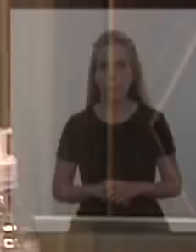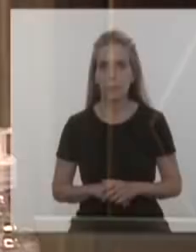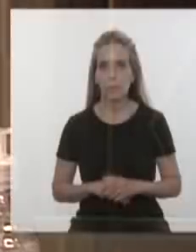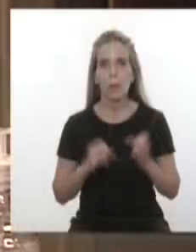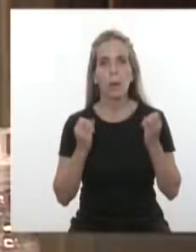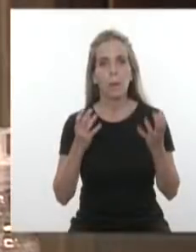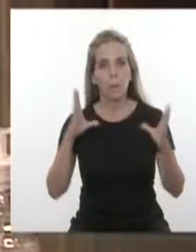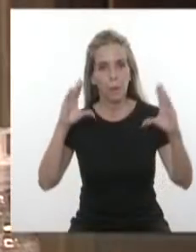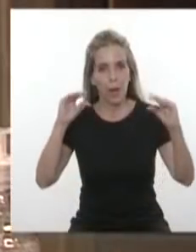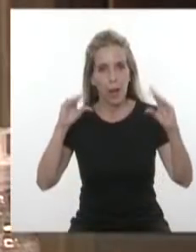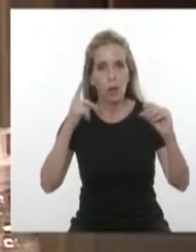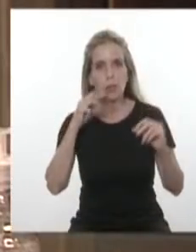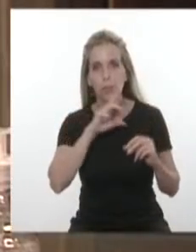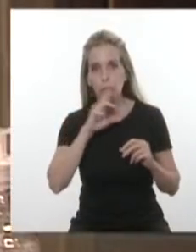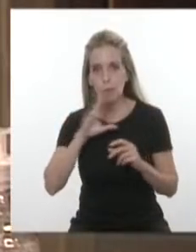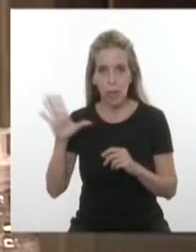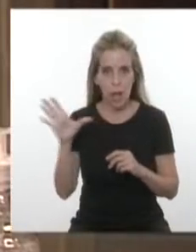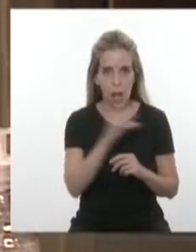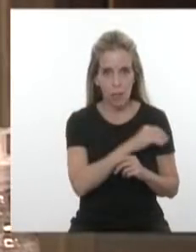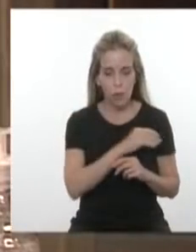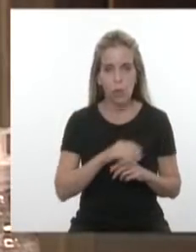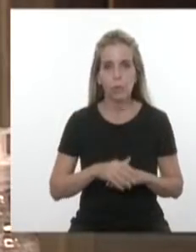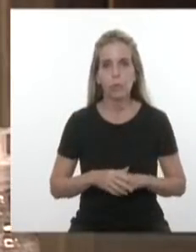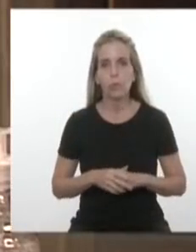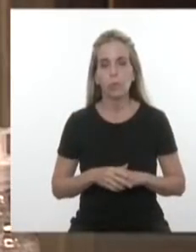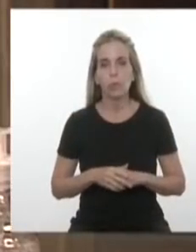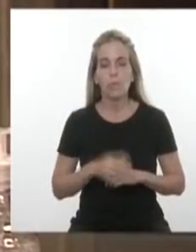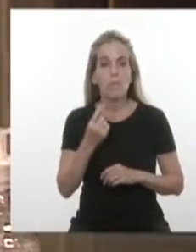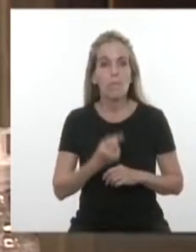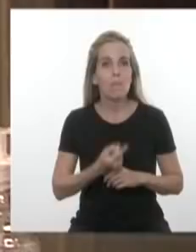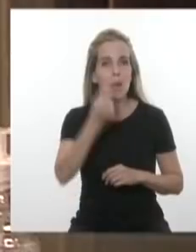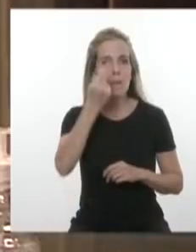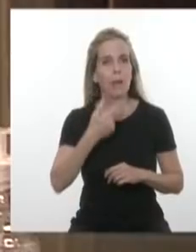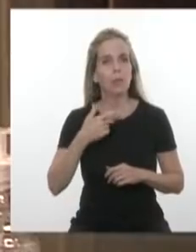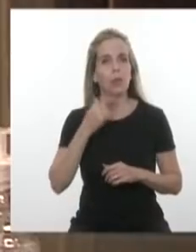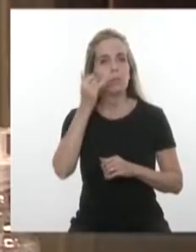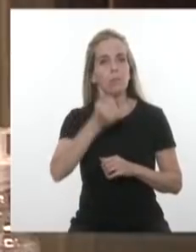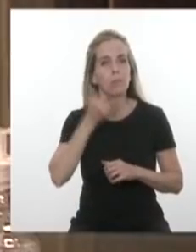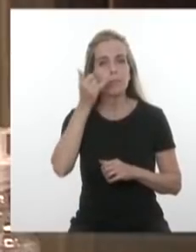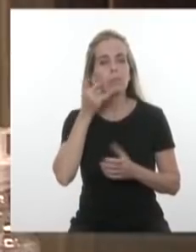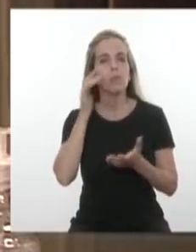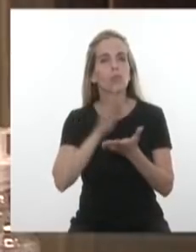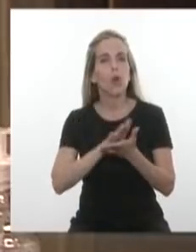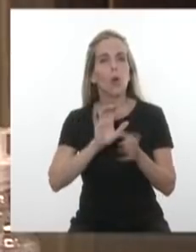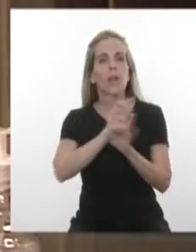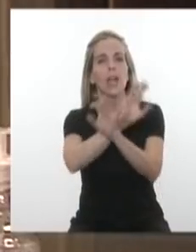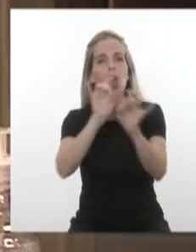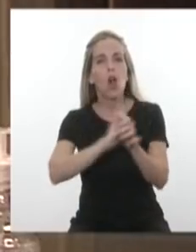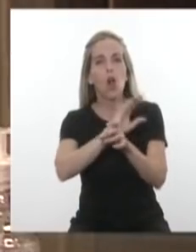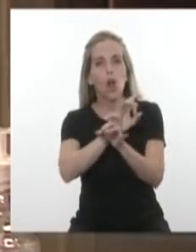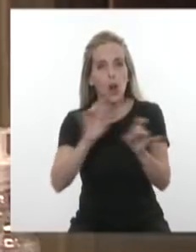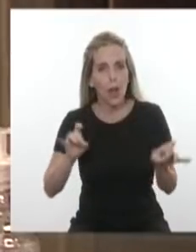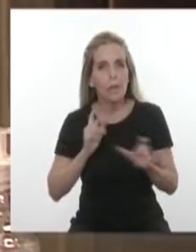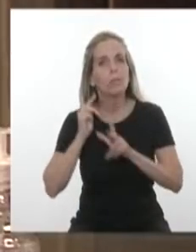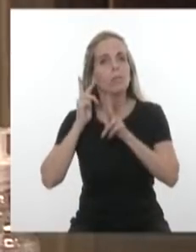buenas noches a todos ya todas la primera vez que les hablé de la pandemia les dije que mi prioridad era cuidar